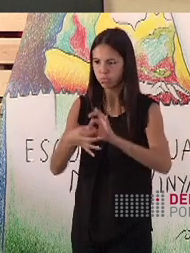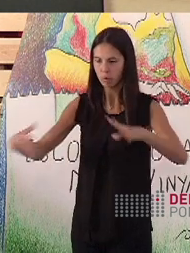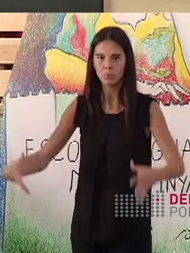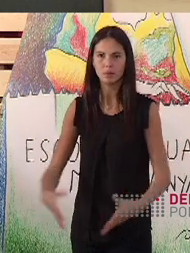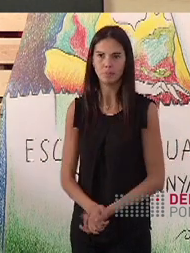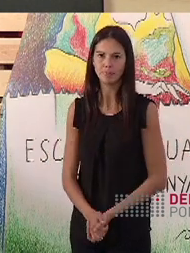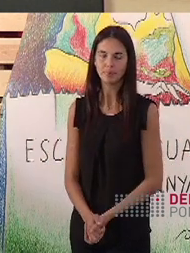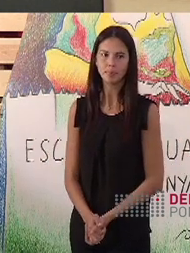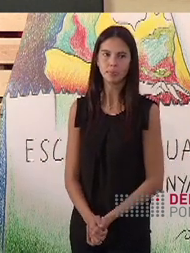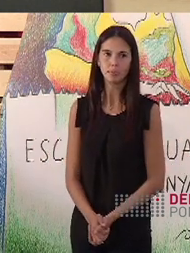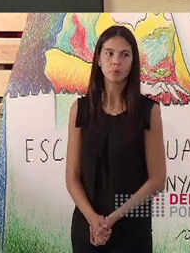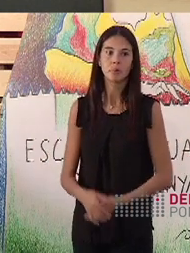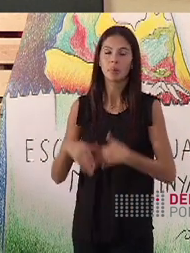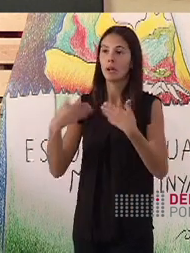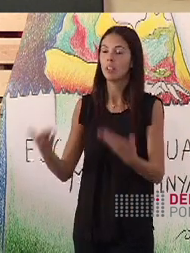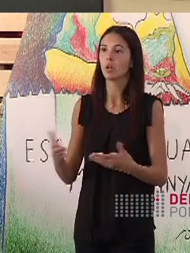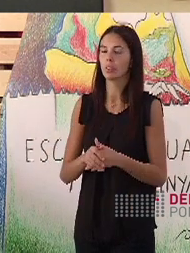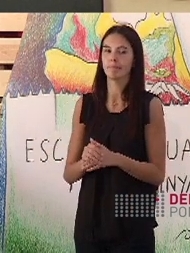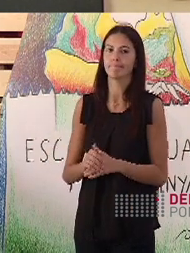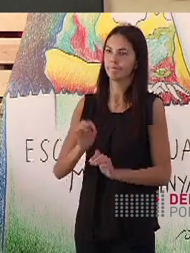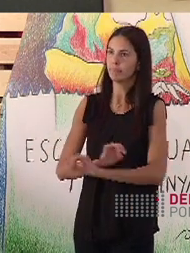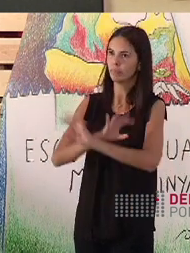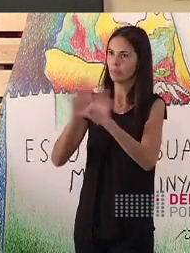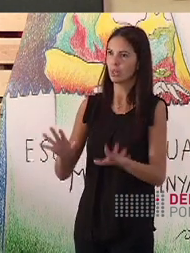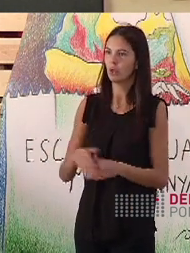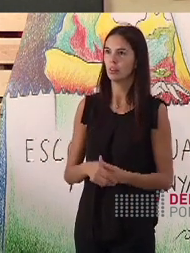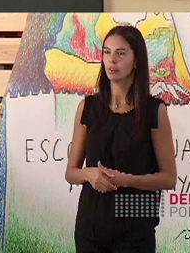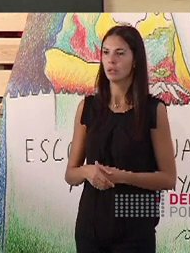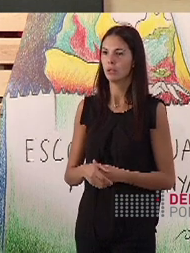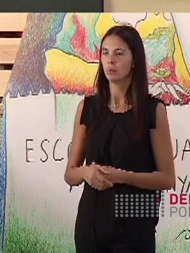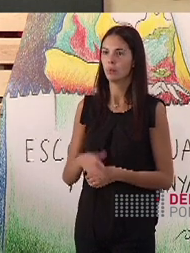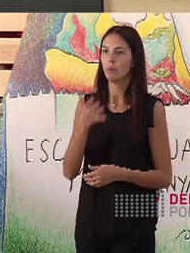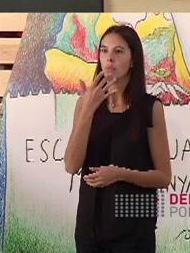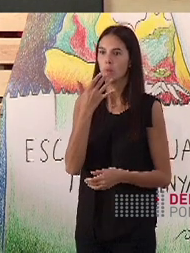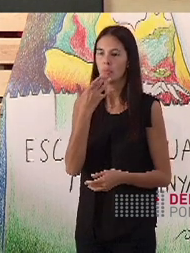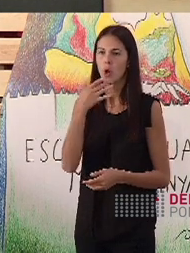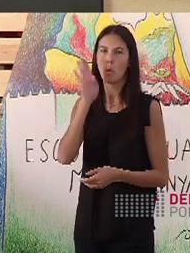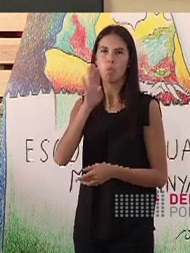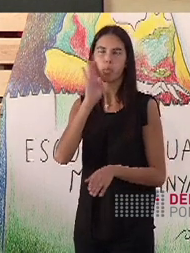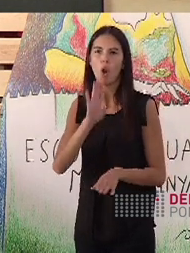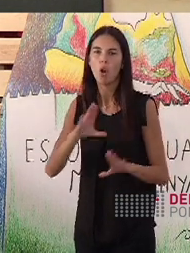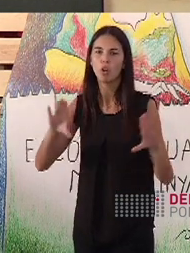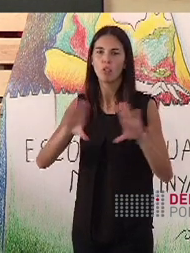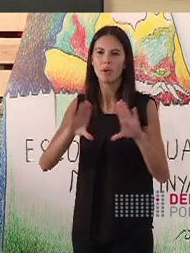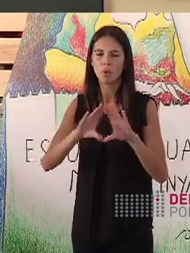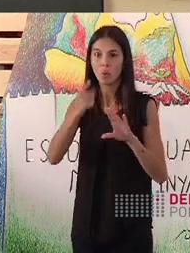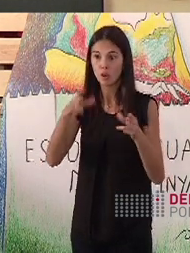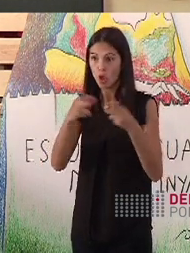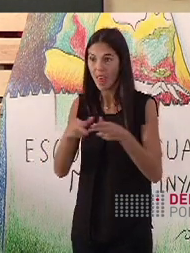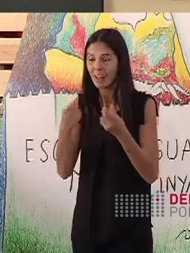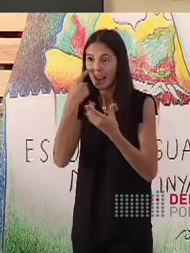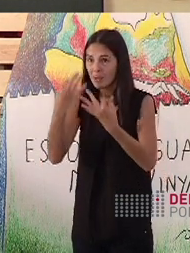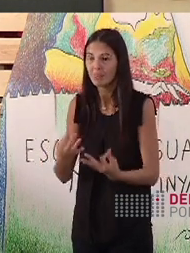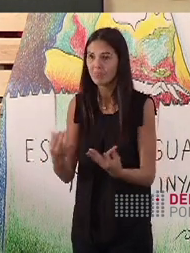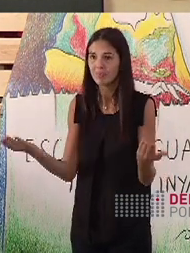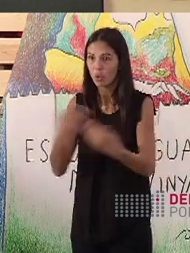realmente. Entonces, claro, ¿cómo podemos hablar, por ejemplo, de un porno feminista en una sociedad que no lo es? O sea,